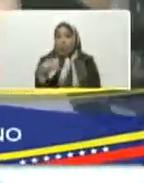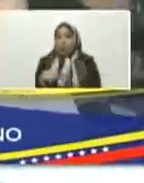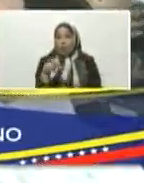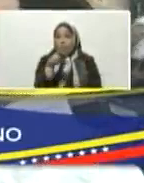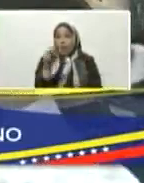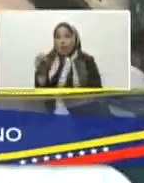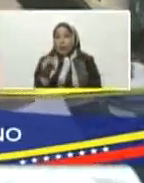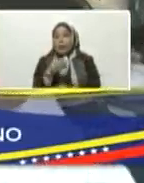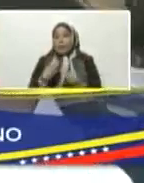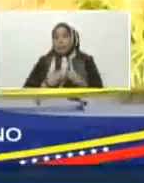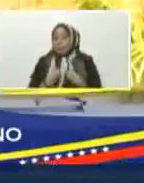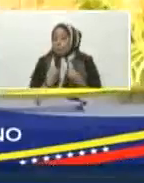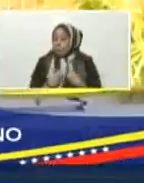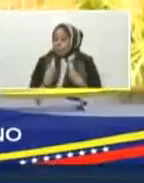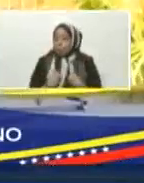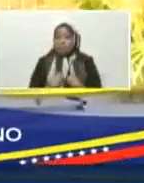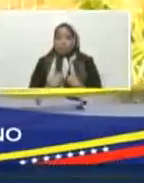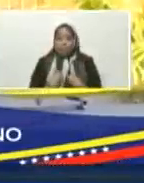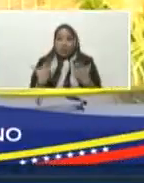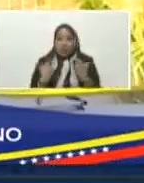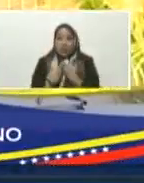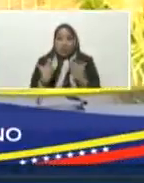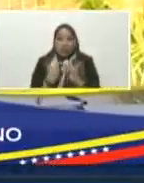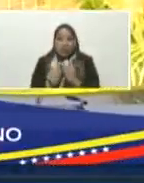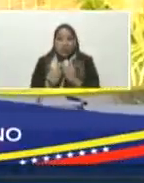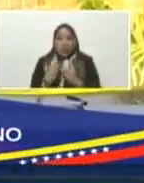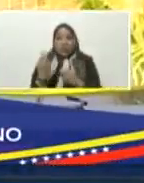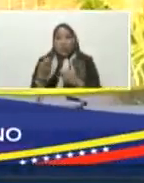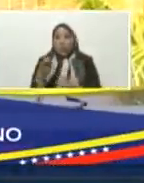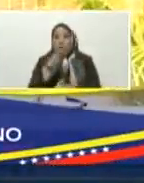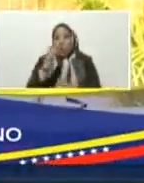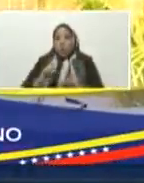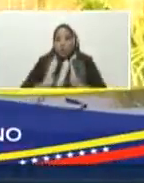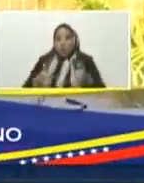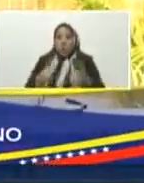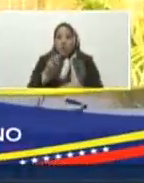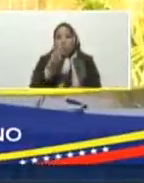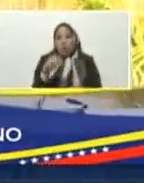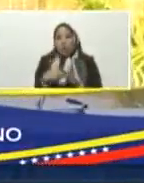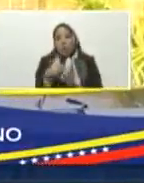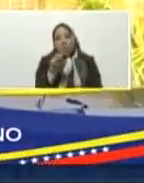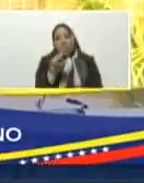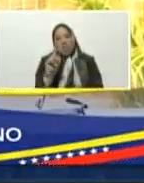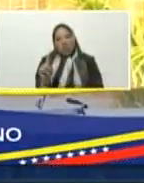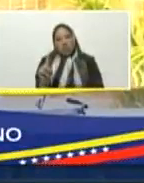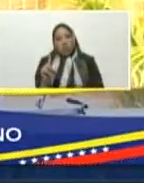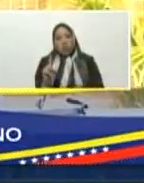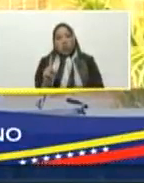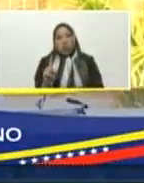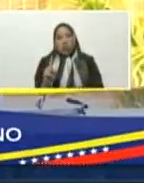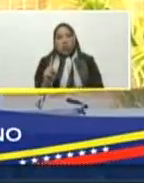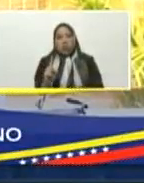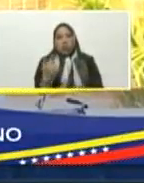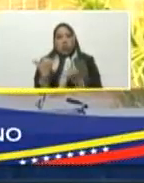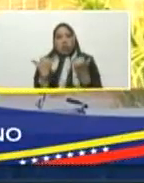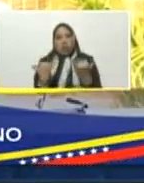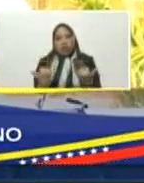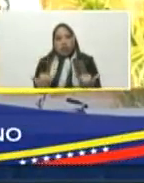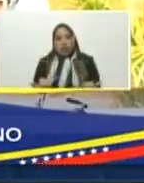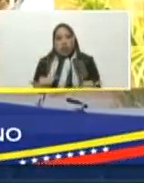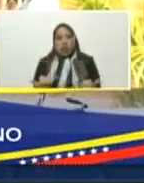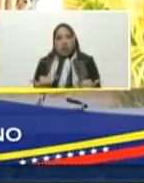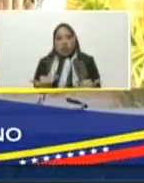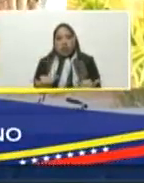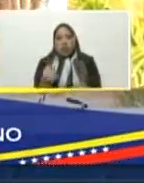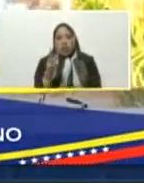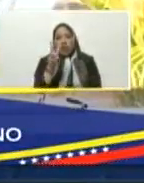Te tocó vivir también el inicio de la recuperación 2021. Y te vas 2022 y